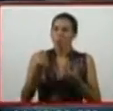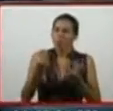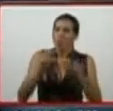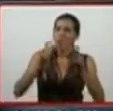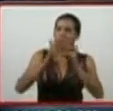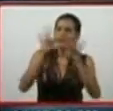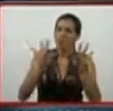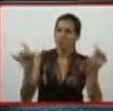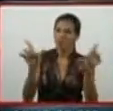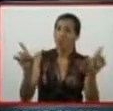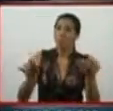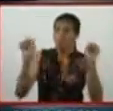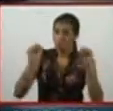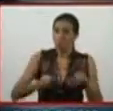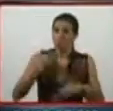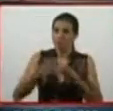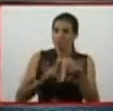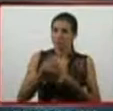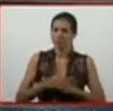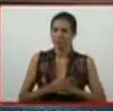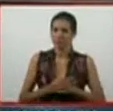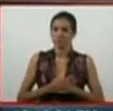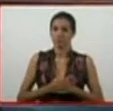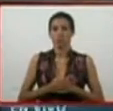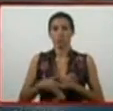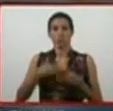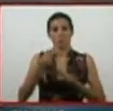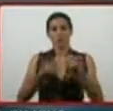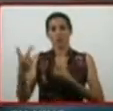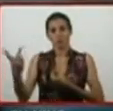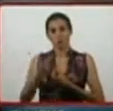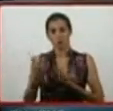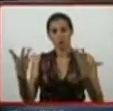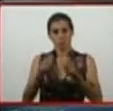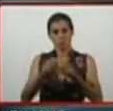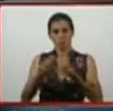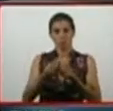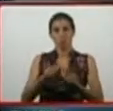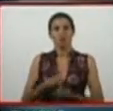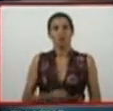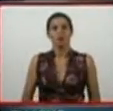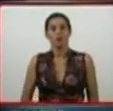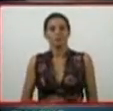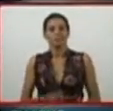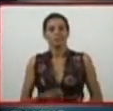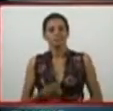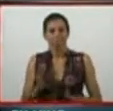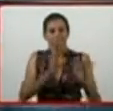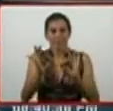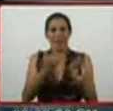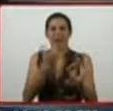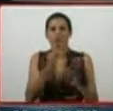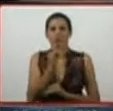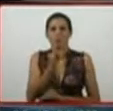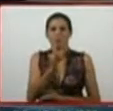televisión posible que podemos ir construyendo en conjunto, donde se generen contenidos, bueno,